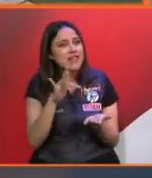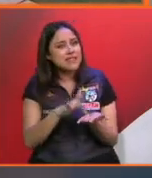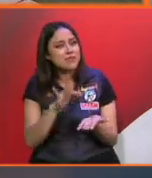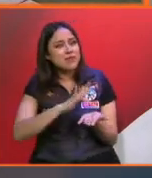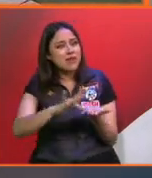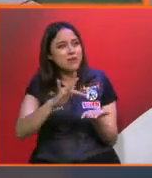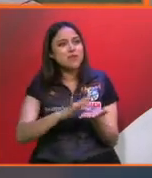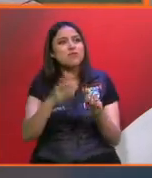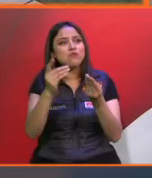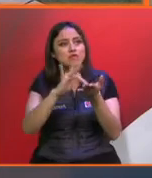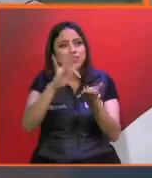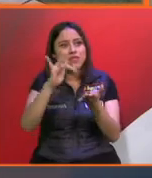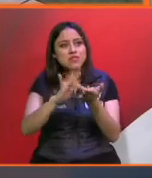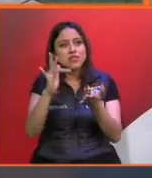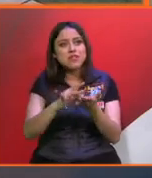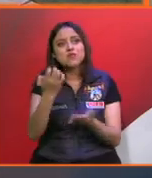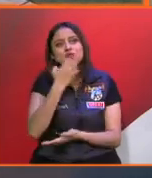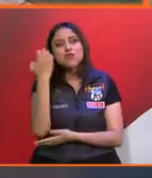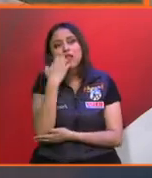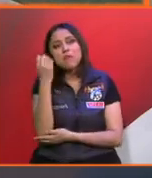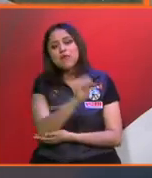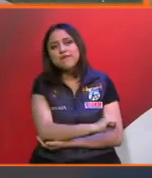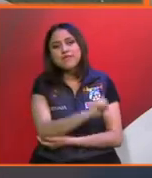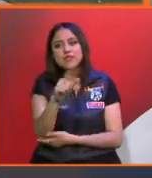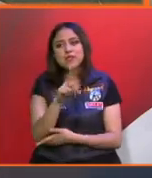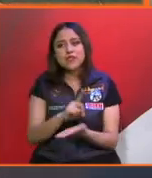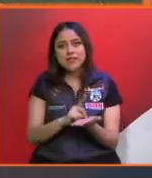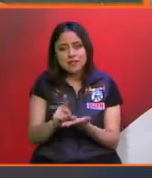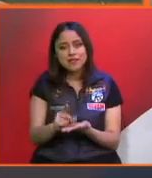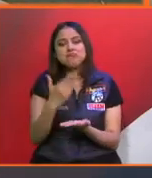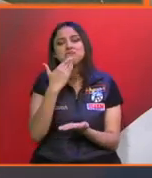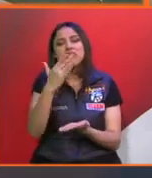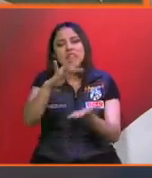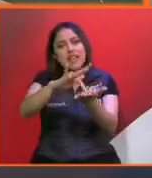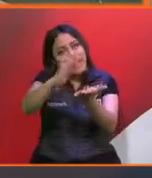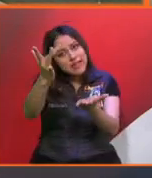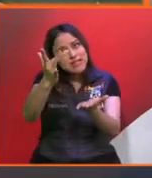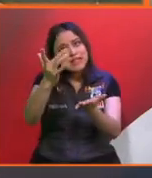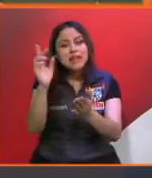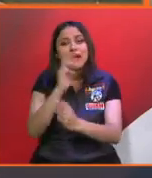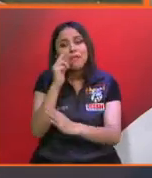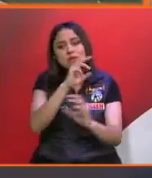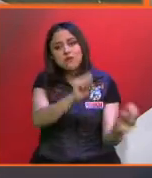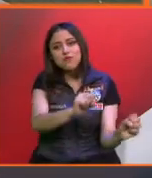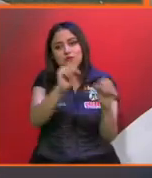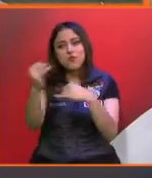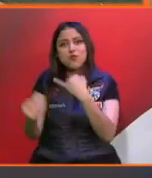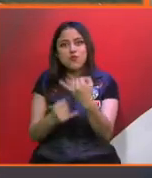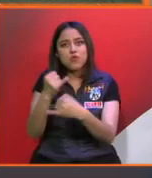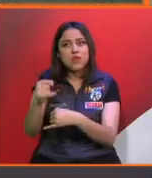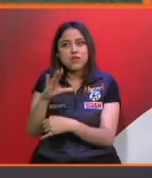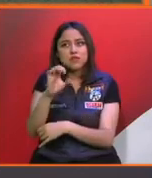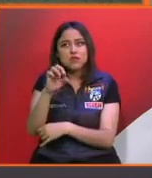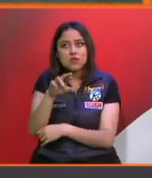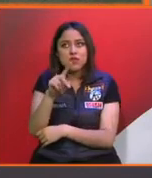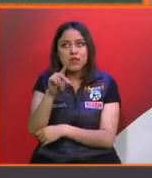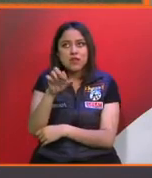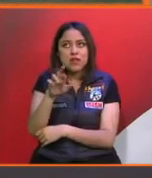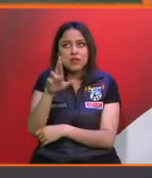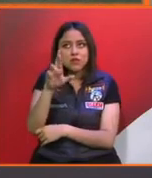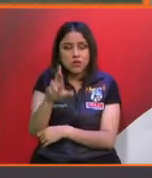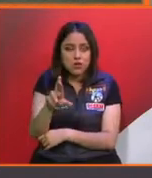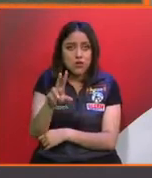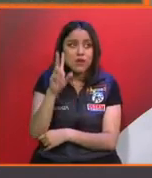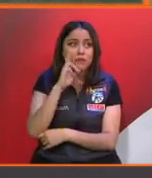apoyo. Muchas gracias, Colegio de Profesionales en Derecho, de verdad. Y bueno, pues corran a dejar sus juguetes ahí en el contenedor Big Ben